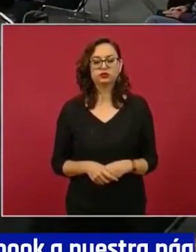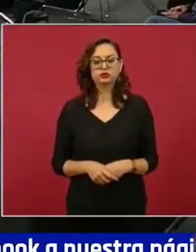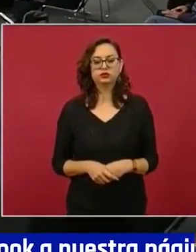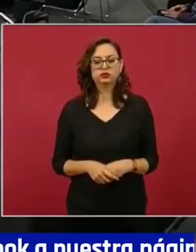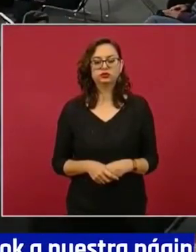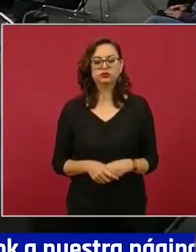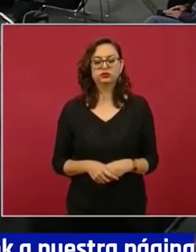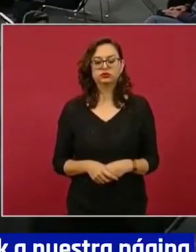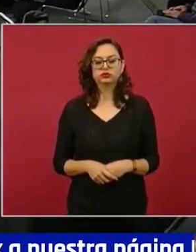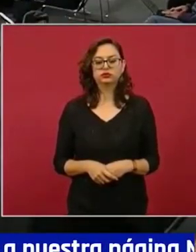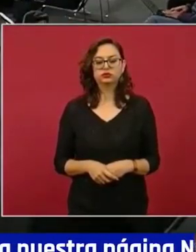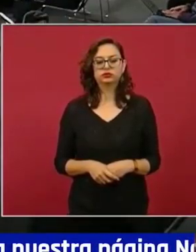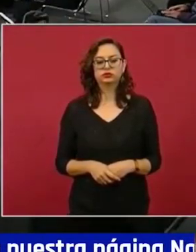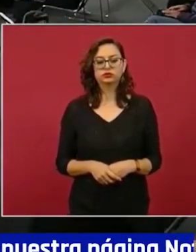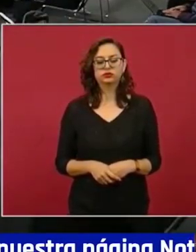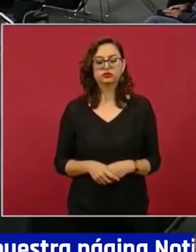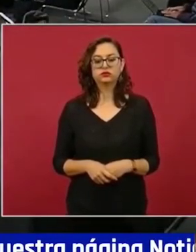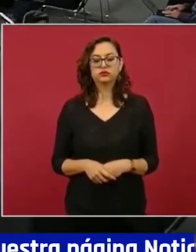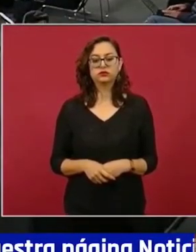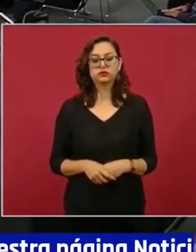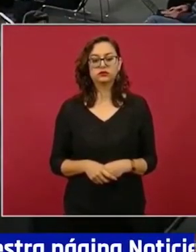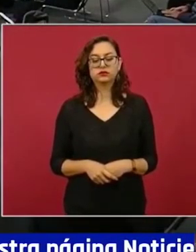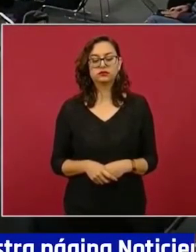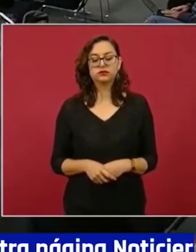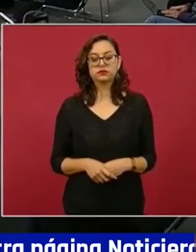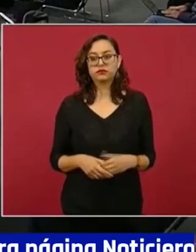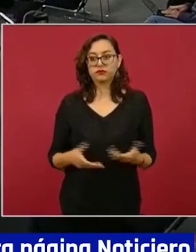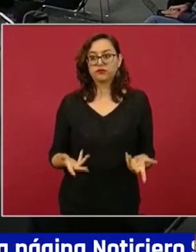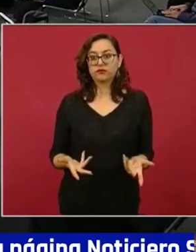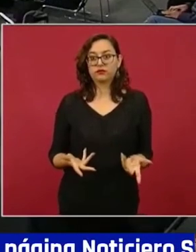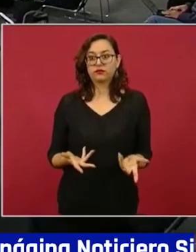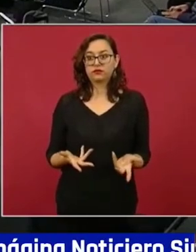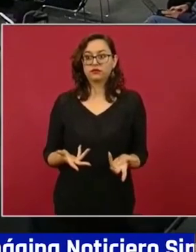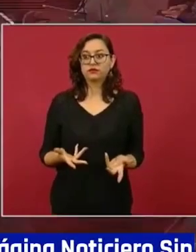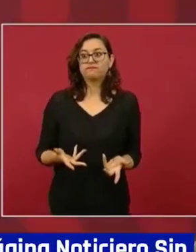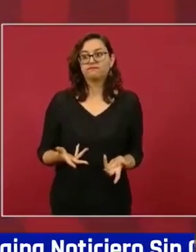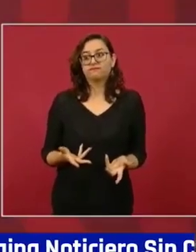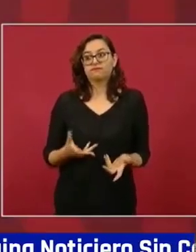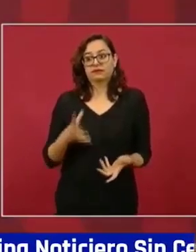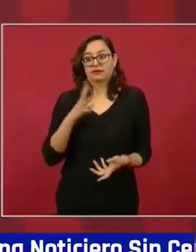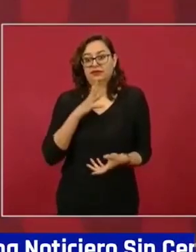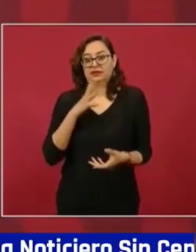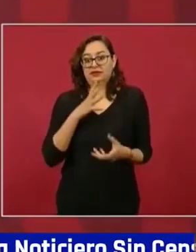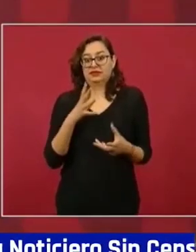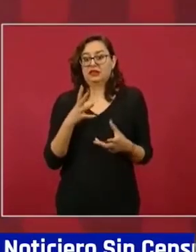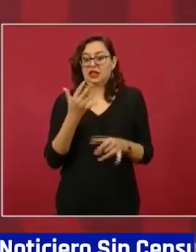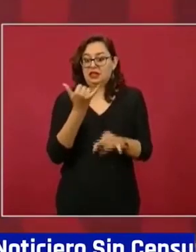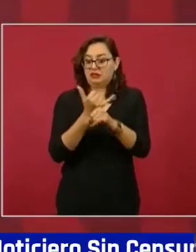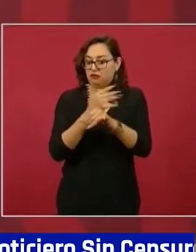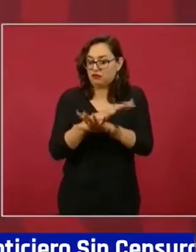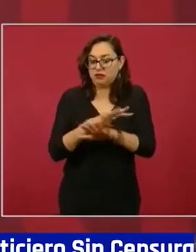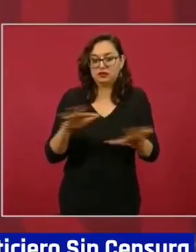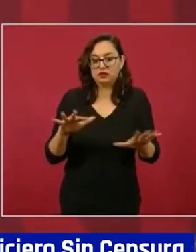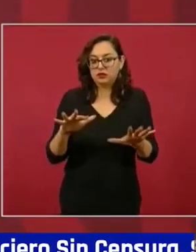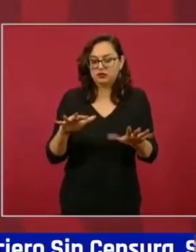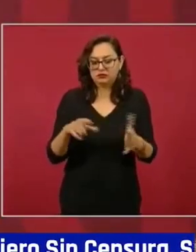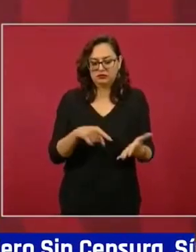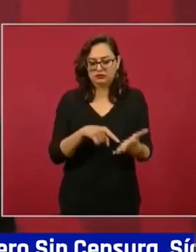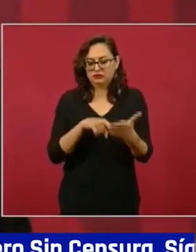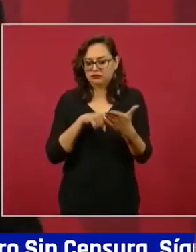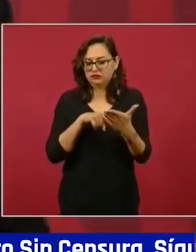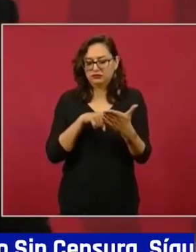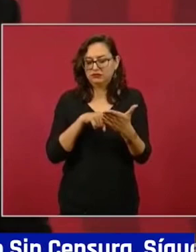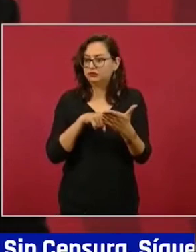Porque tenemos también nosotros información de que hay muchísimos gastos